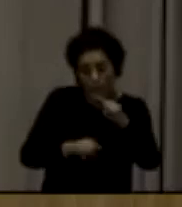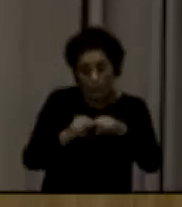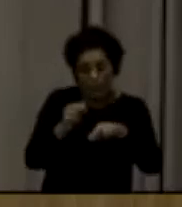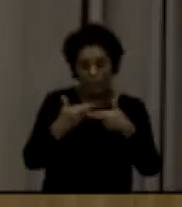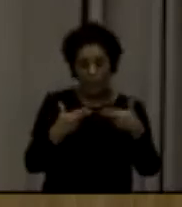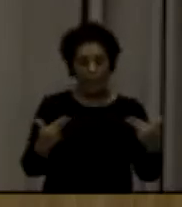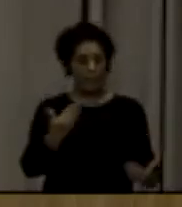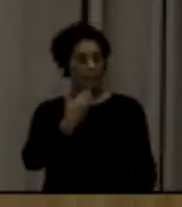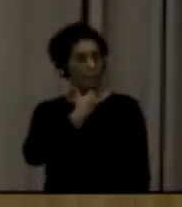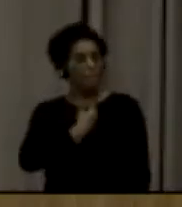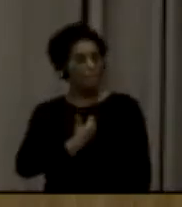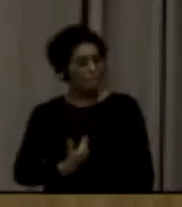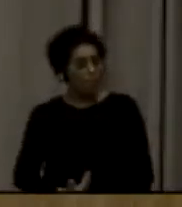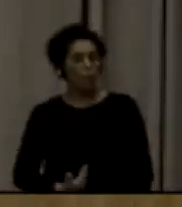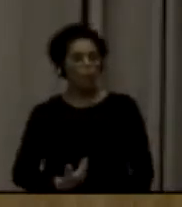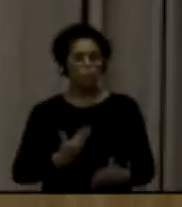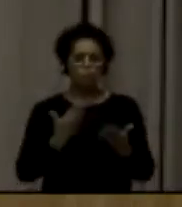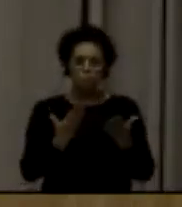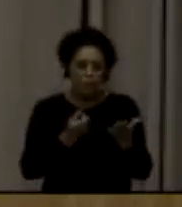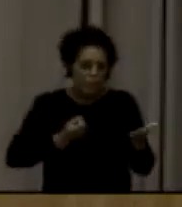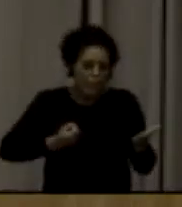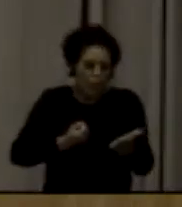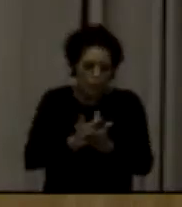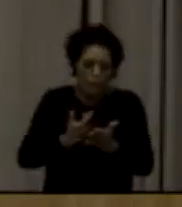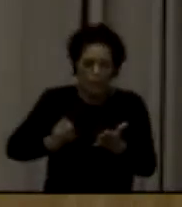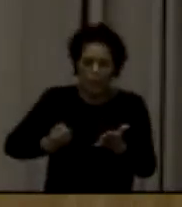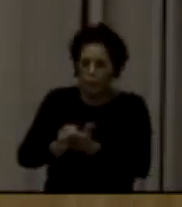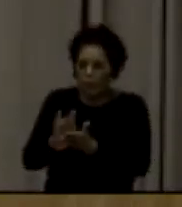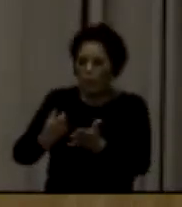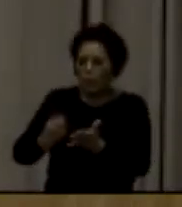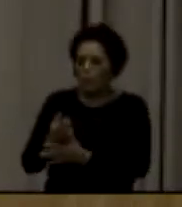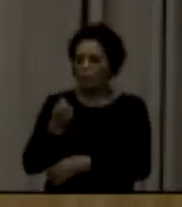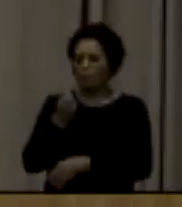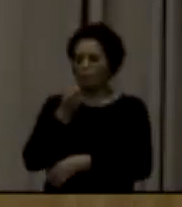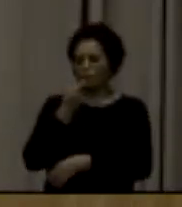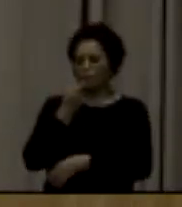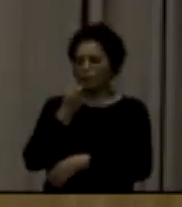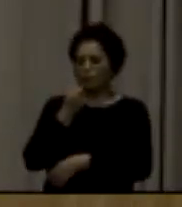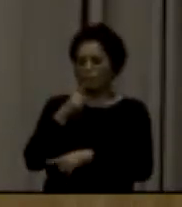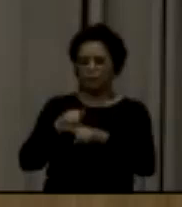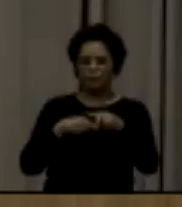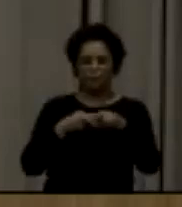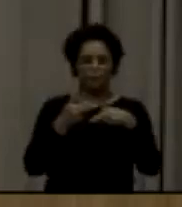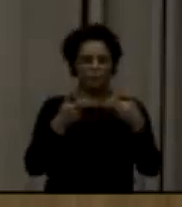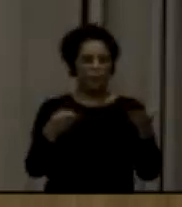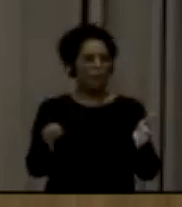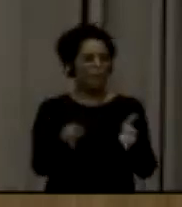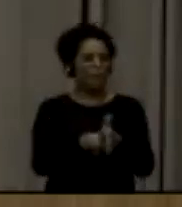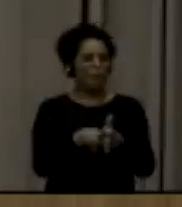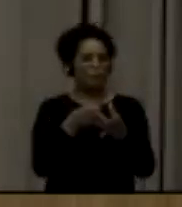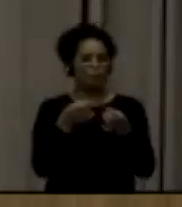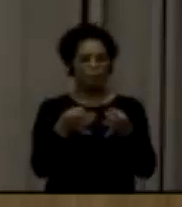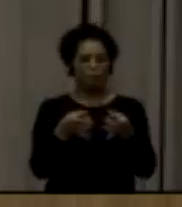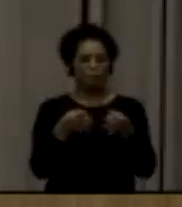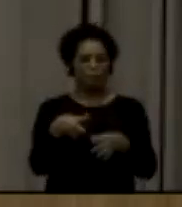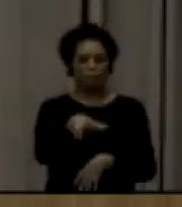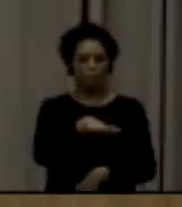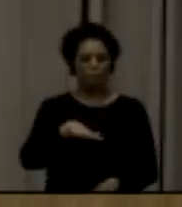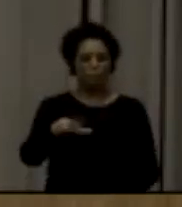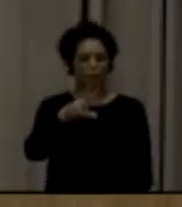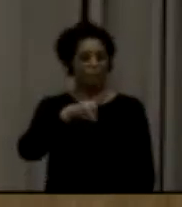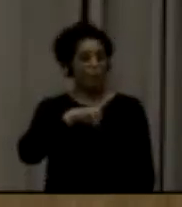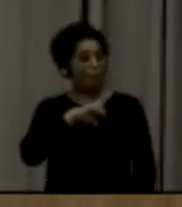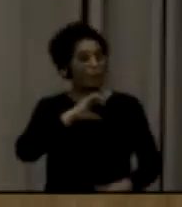yendo por esa vía por la compra de medicamentos insumos etcétera al sector privado Pero además con una característica particular y